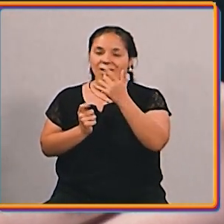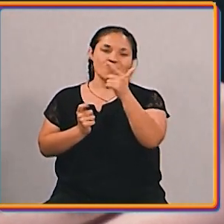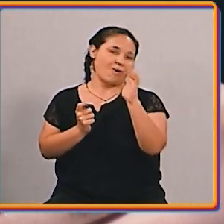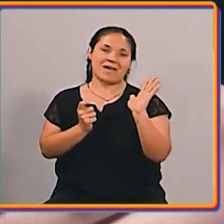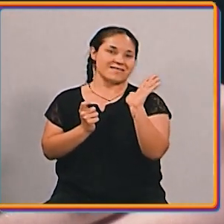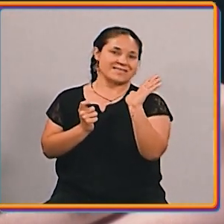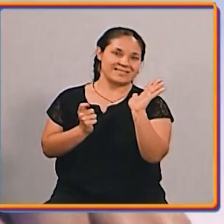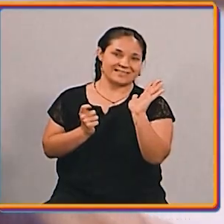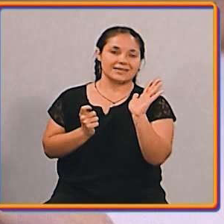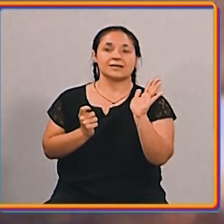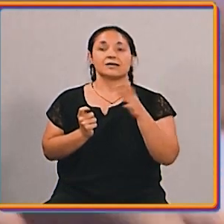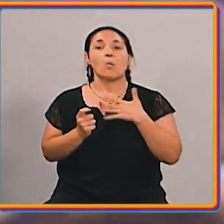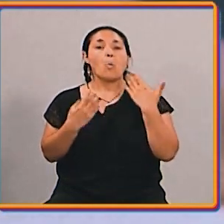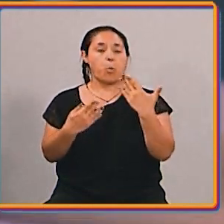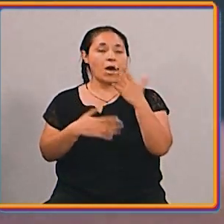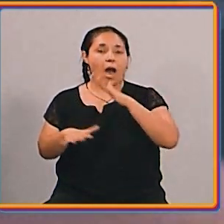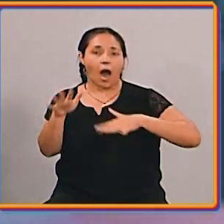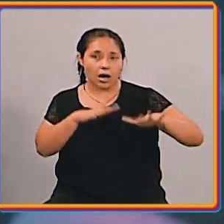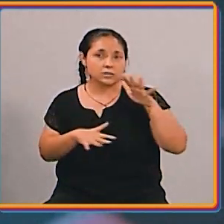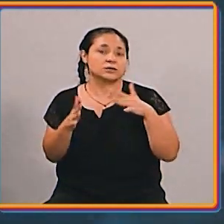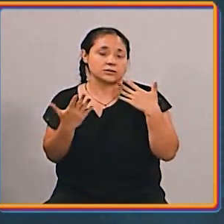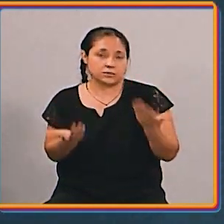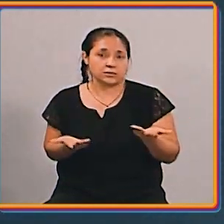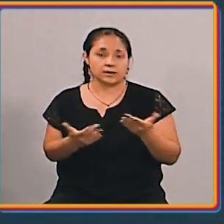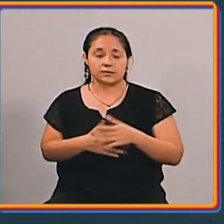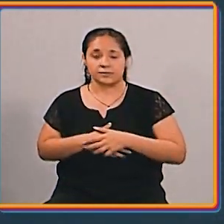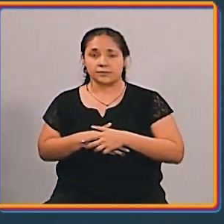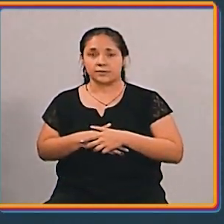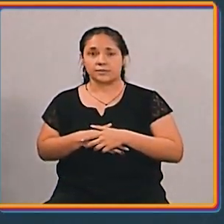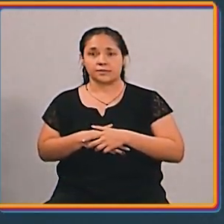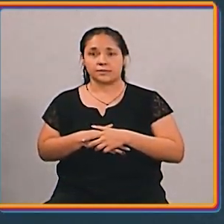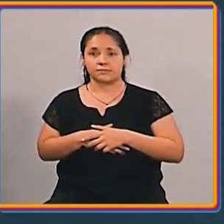Por lo que podremos realizar cualquiera de las acciones especiales que el juego tiene.